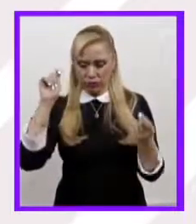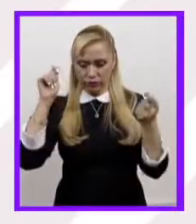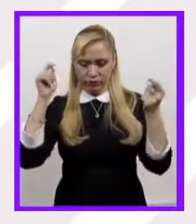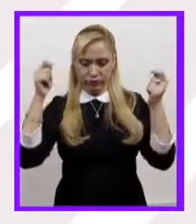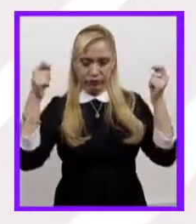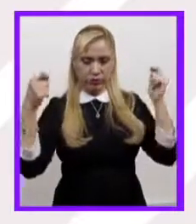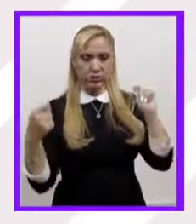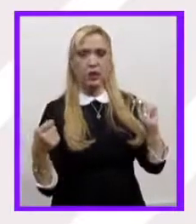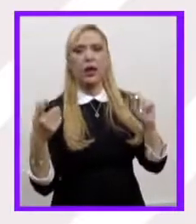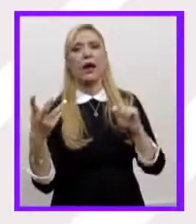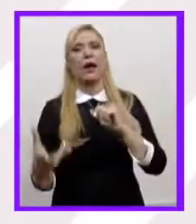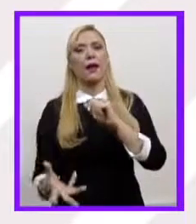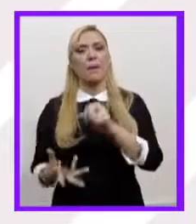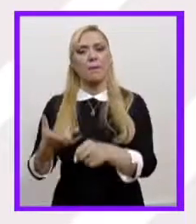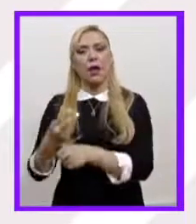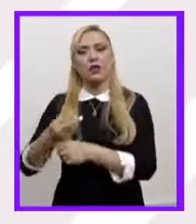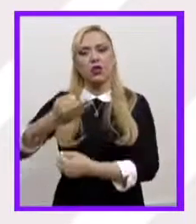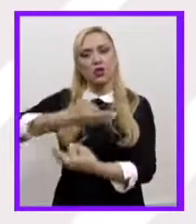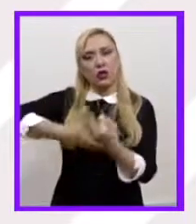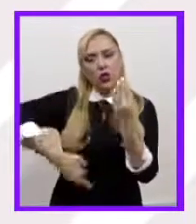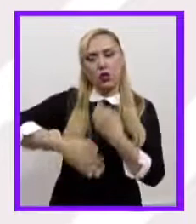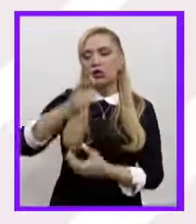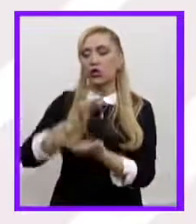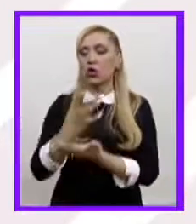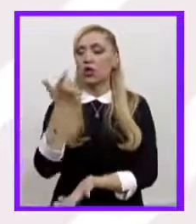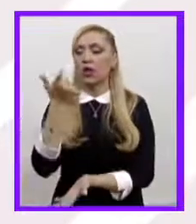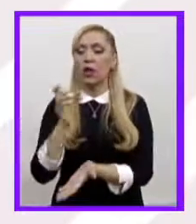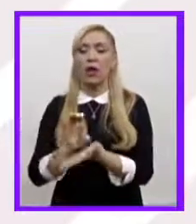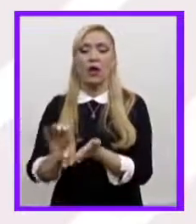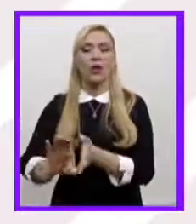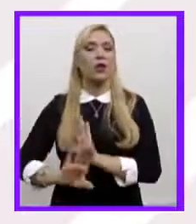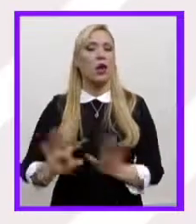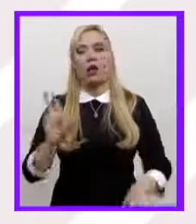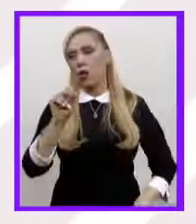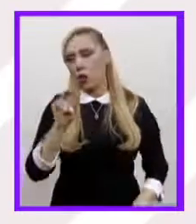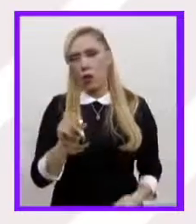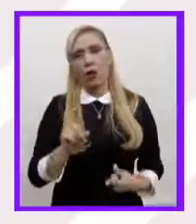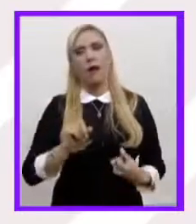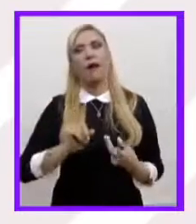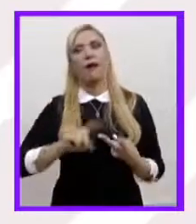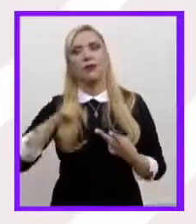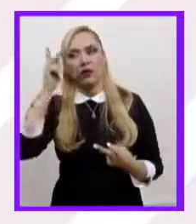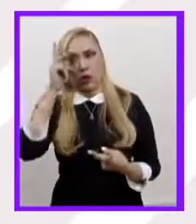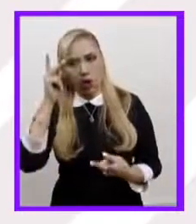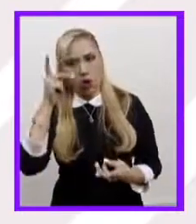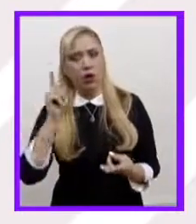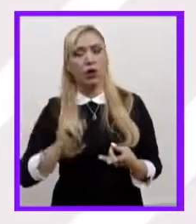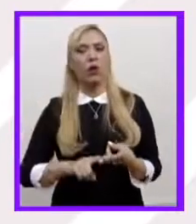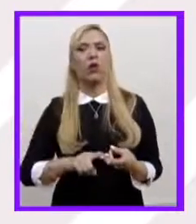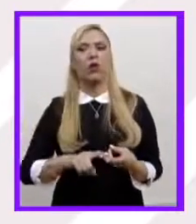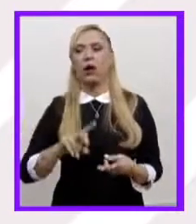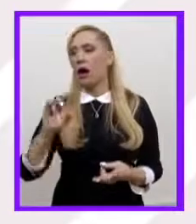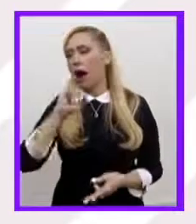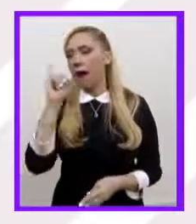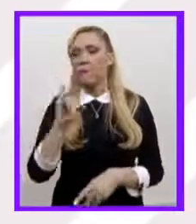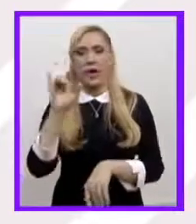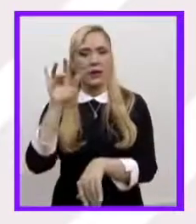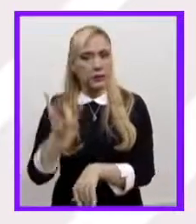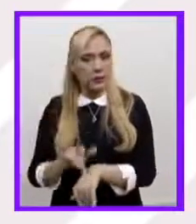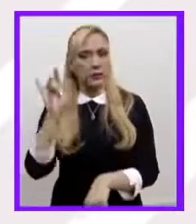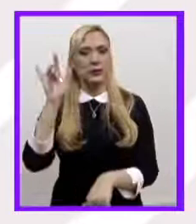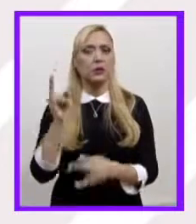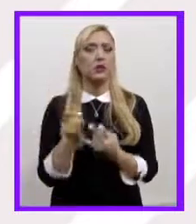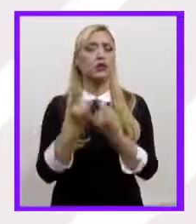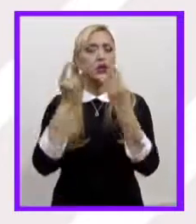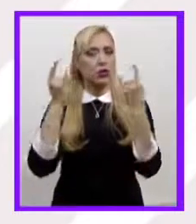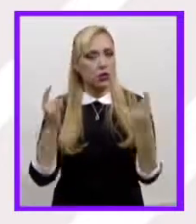digamos, esto que llamamos reparación integral no se reduzca solamente a lo económico monetario, pero además porque tiene que ver con una cuestión histórica